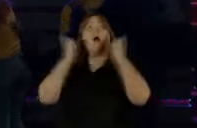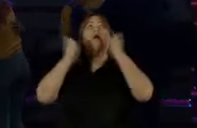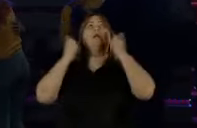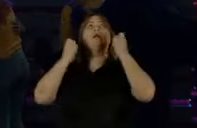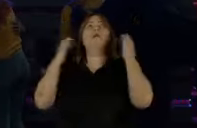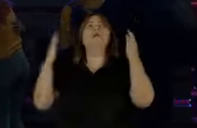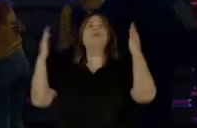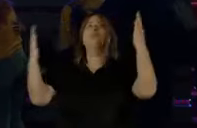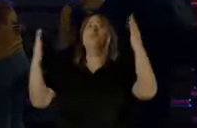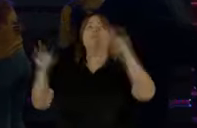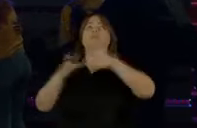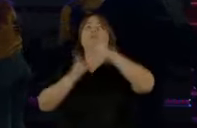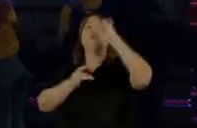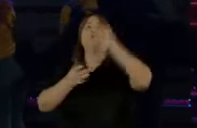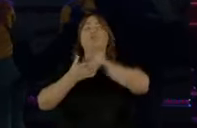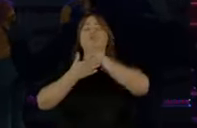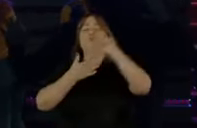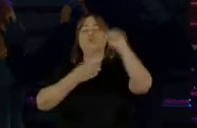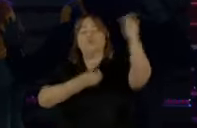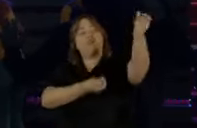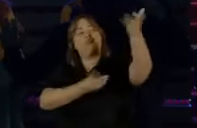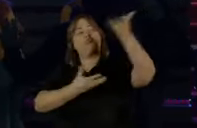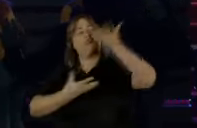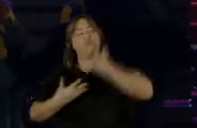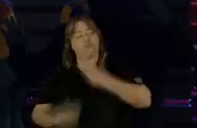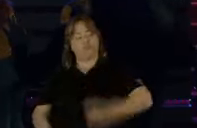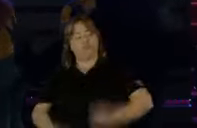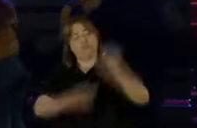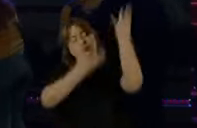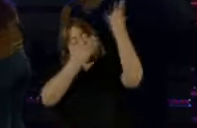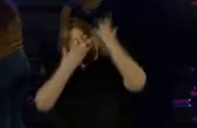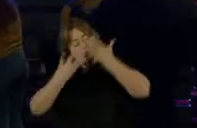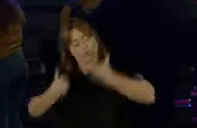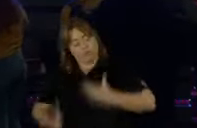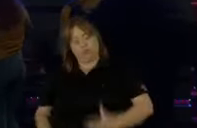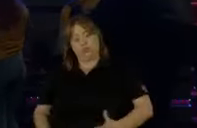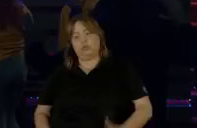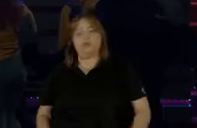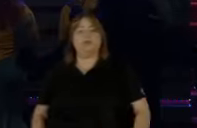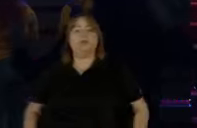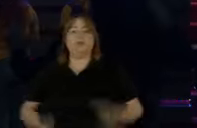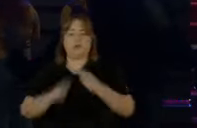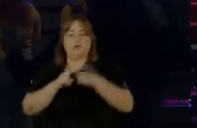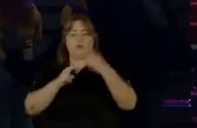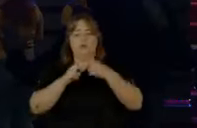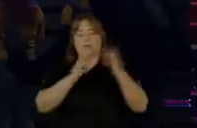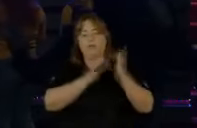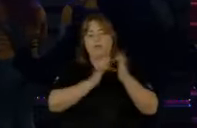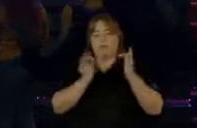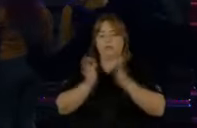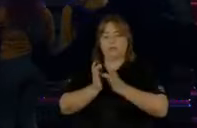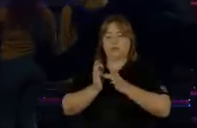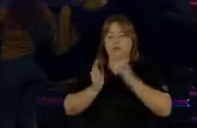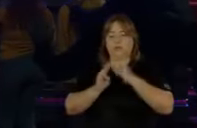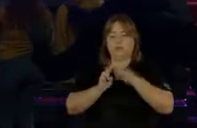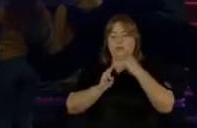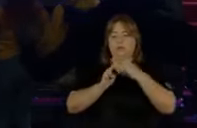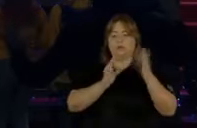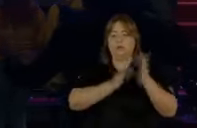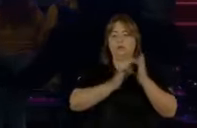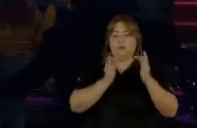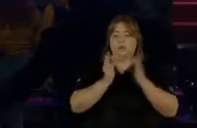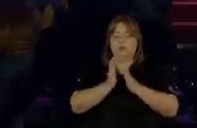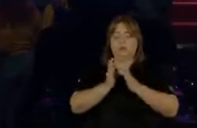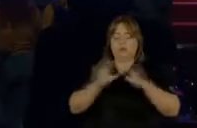fuerza, Espíritu Santo. Llena los Espíritu Santo, llena los Espíritu Santo. En el nombre de Jesús, en el nombre de Jesús, te